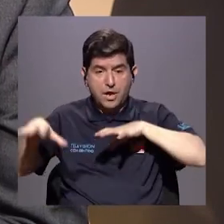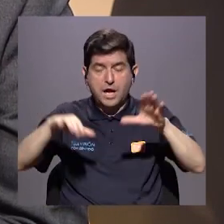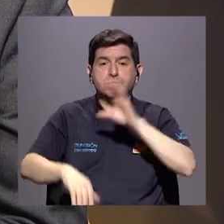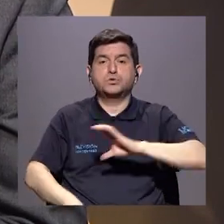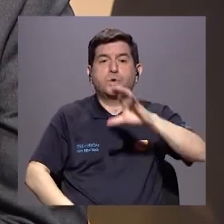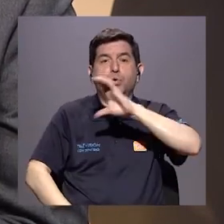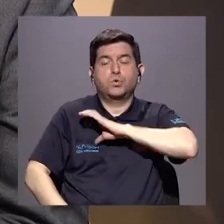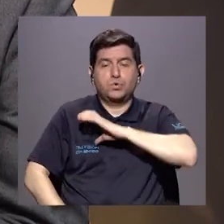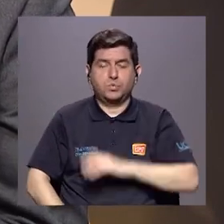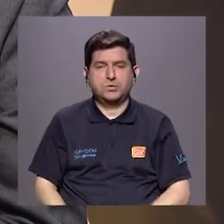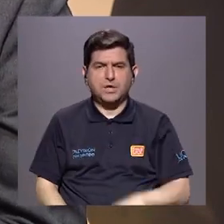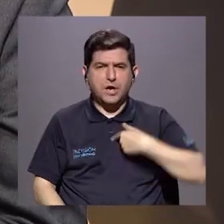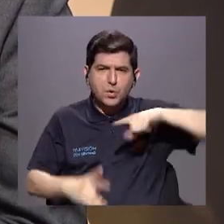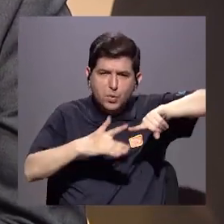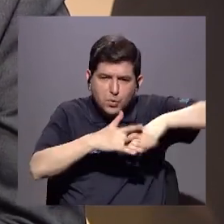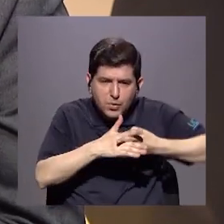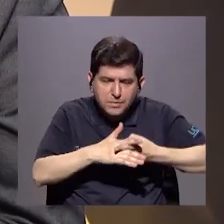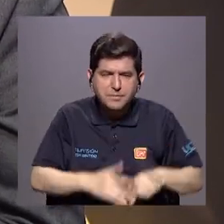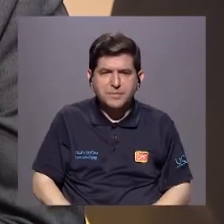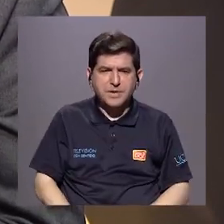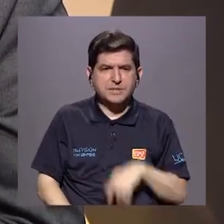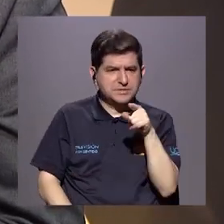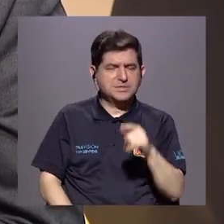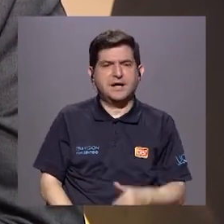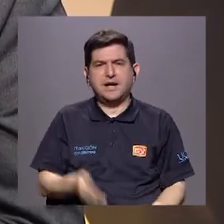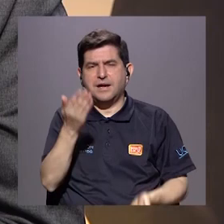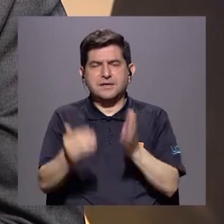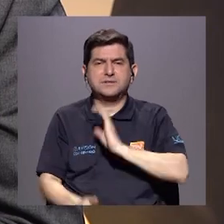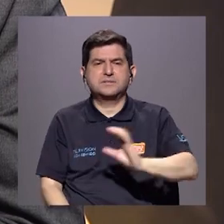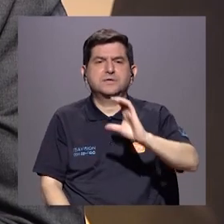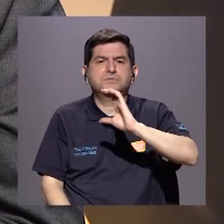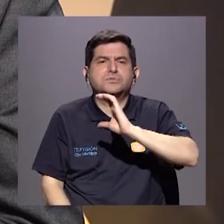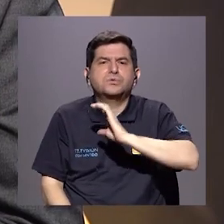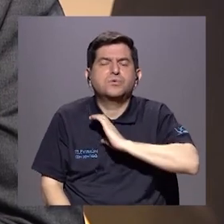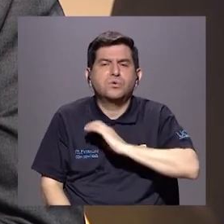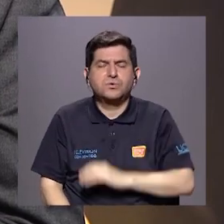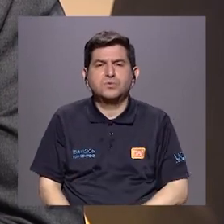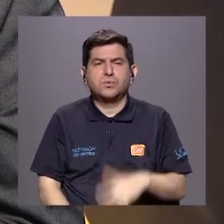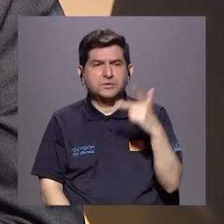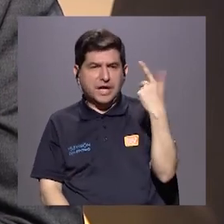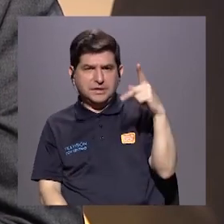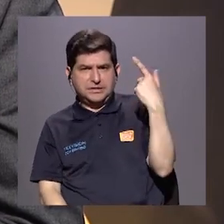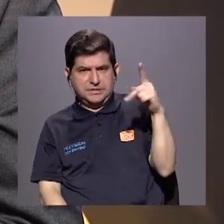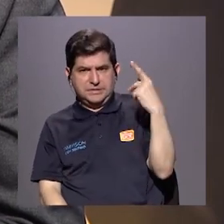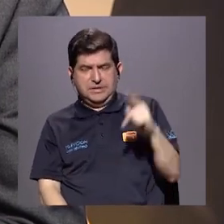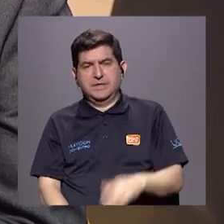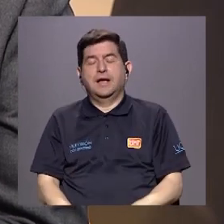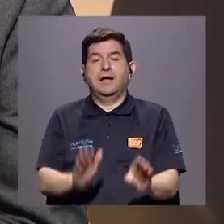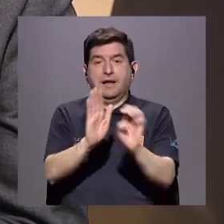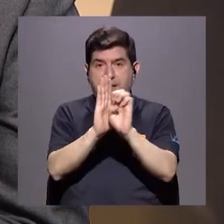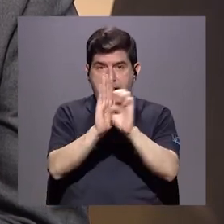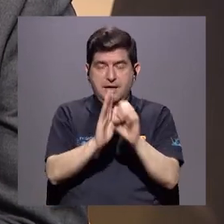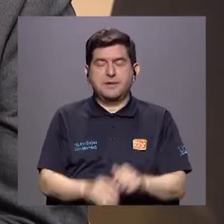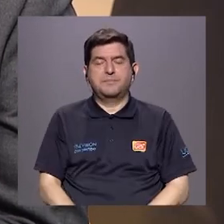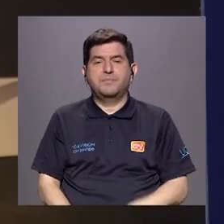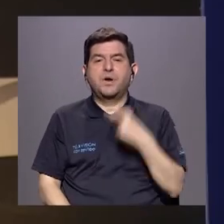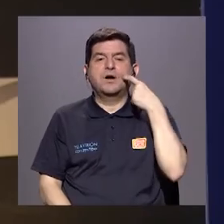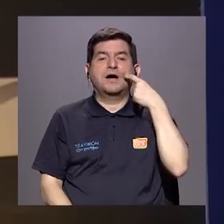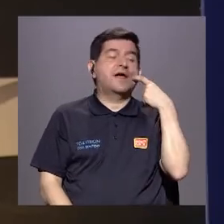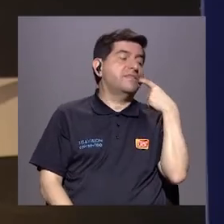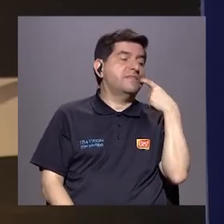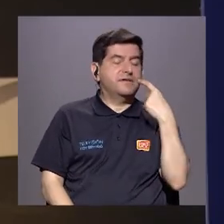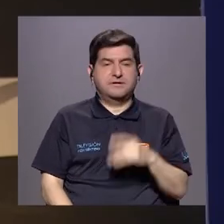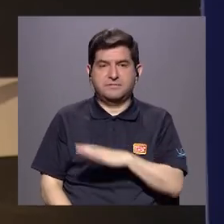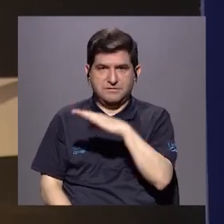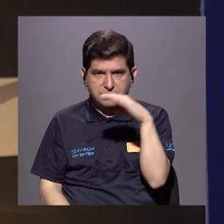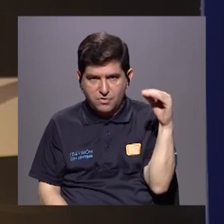conductas es decir si uno empieza a visualizar que empieza a colocarse en comportamientos digamos de riesgo por ejemplo adicción es verdad